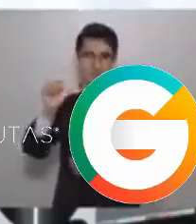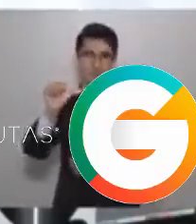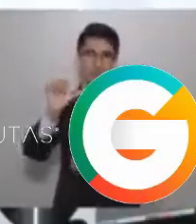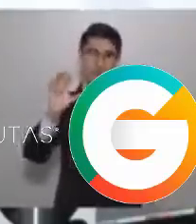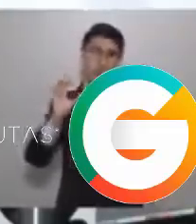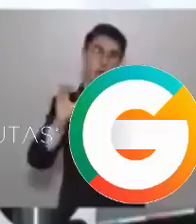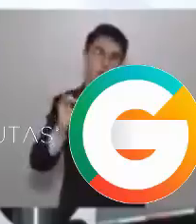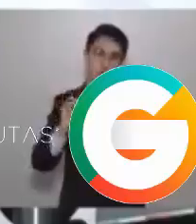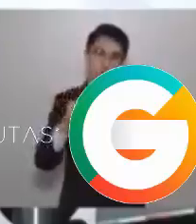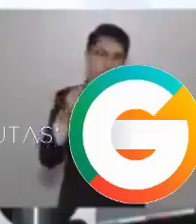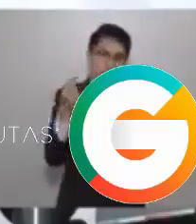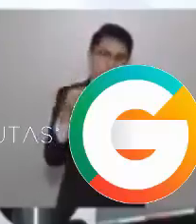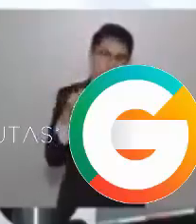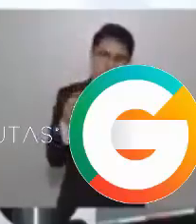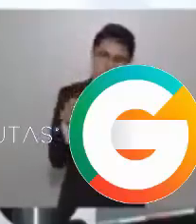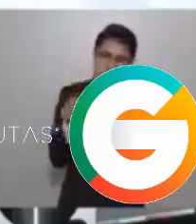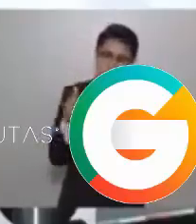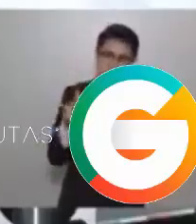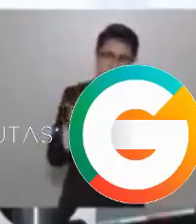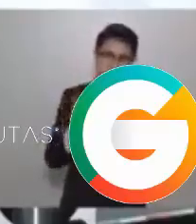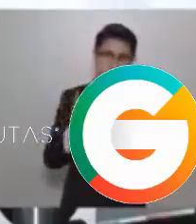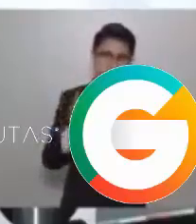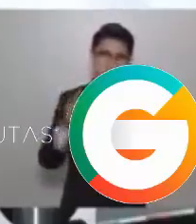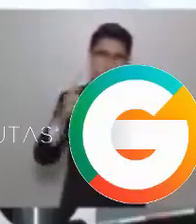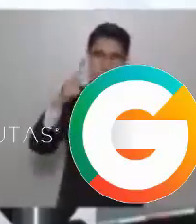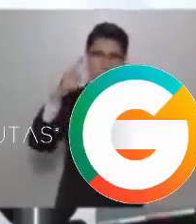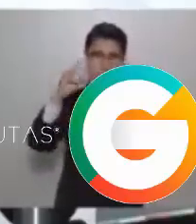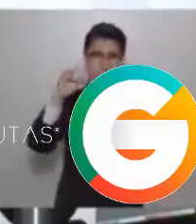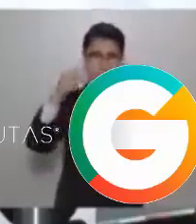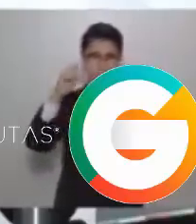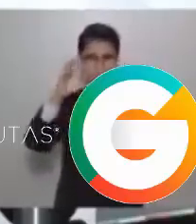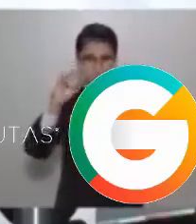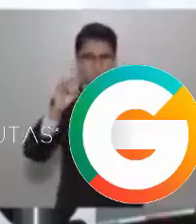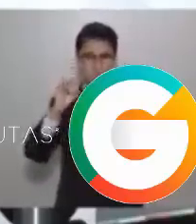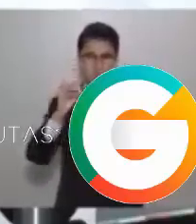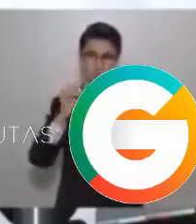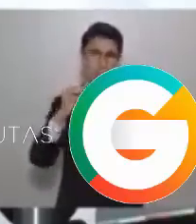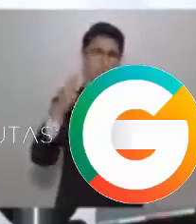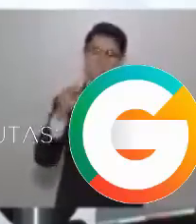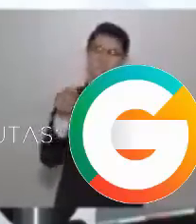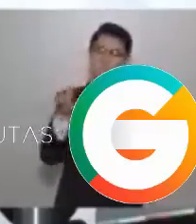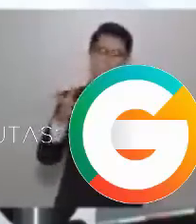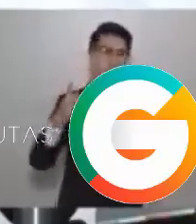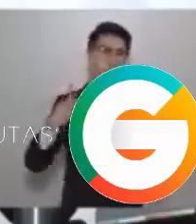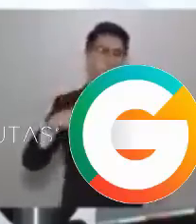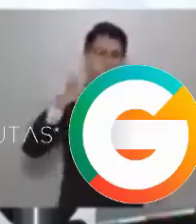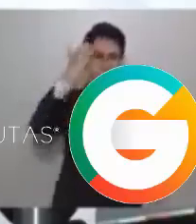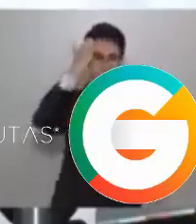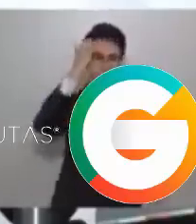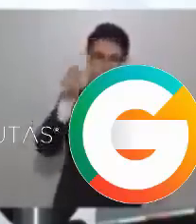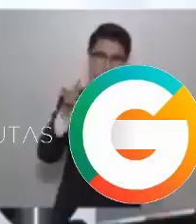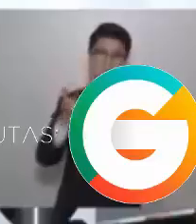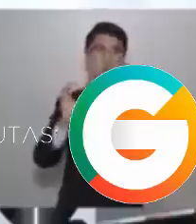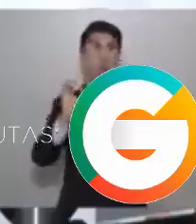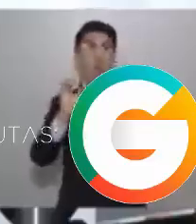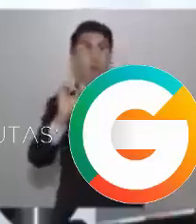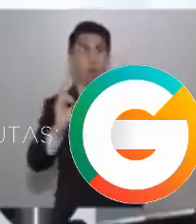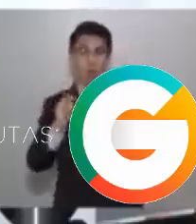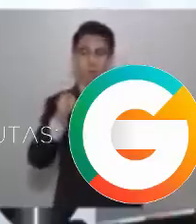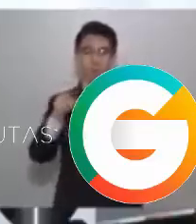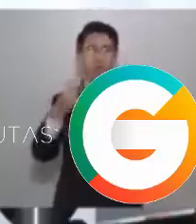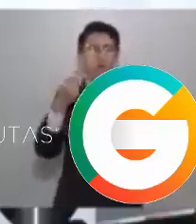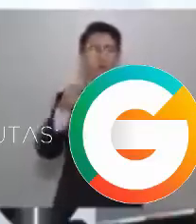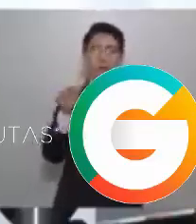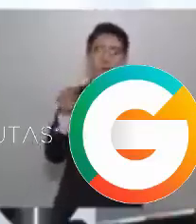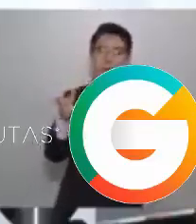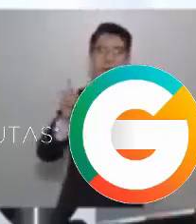apodo por el nombre propio de pila. Y trébol es uno de los seudónimos que también se le adjudicaban, toda vez que